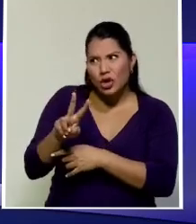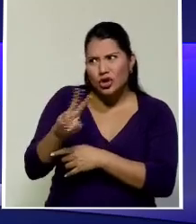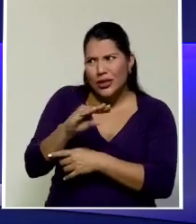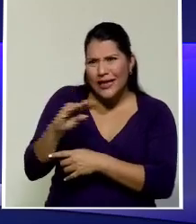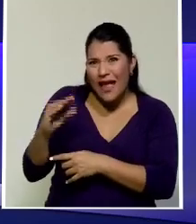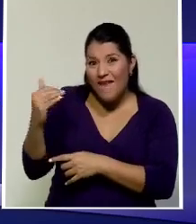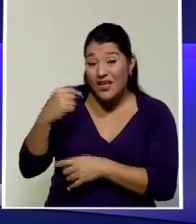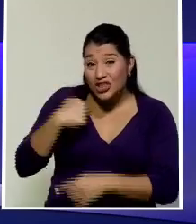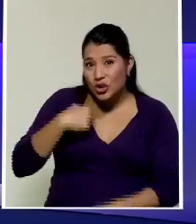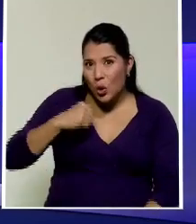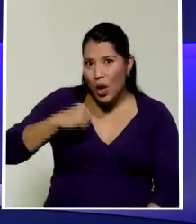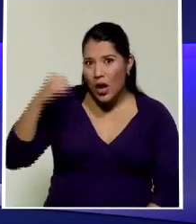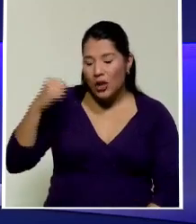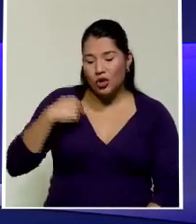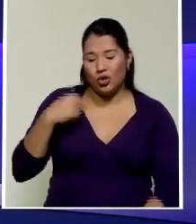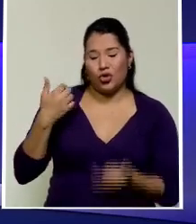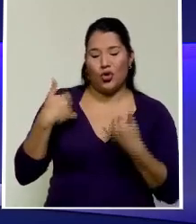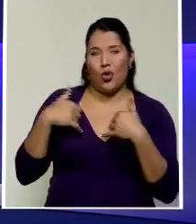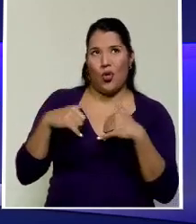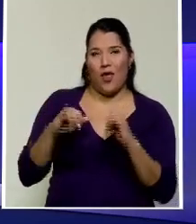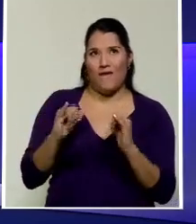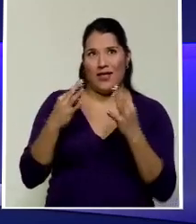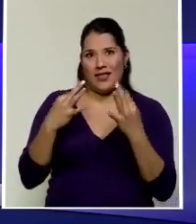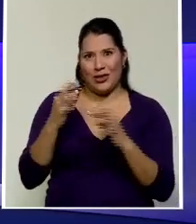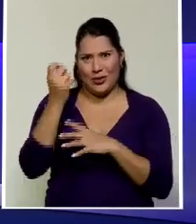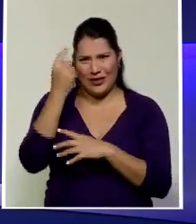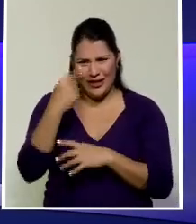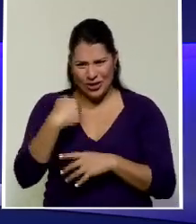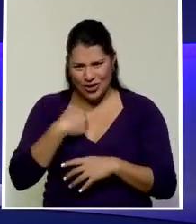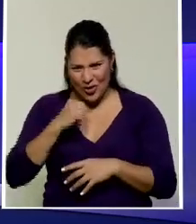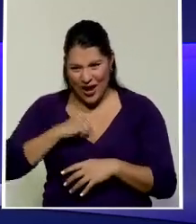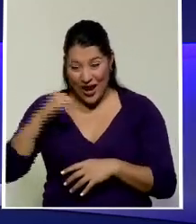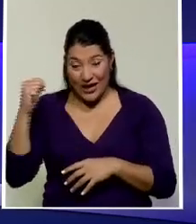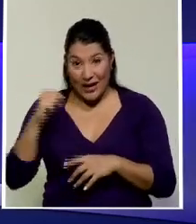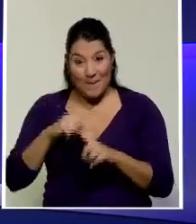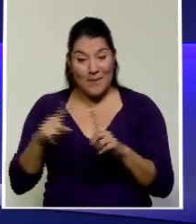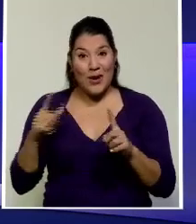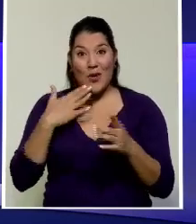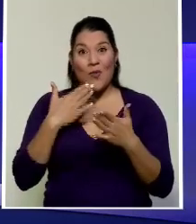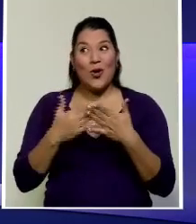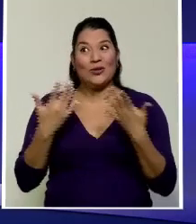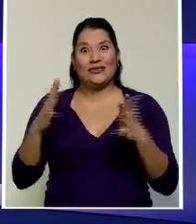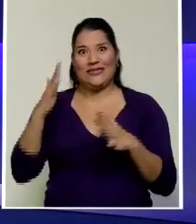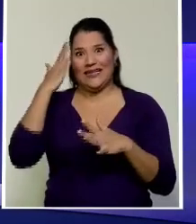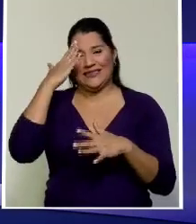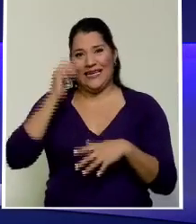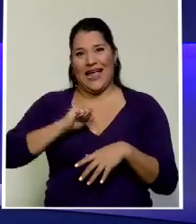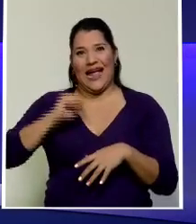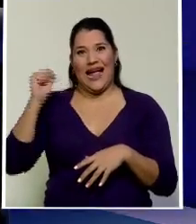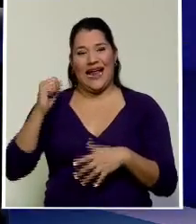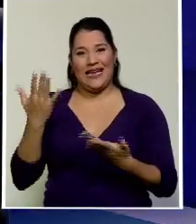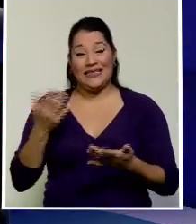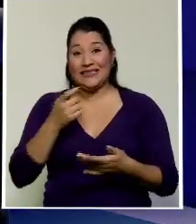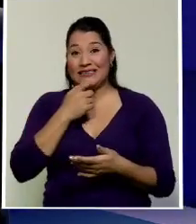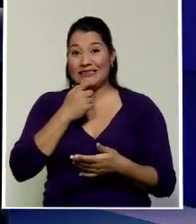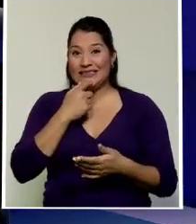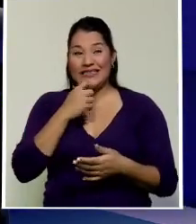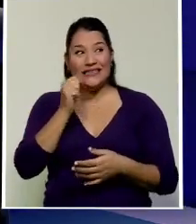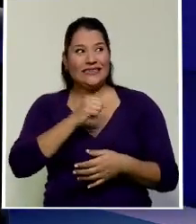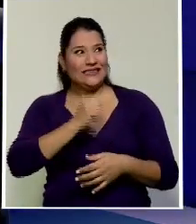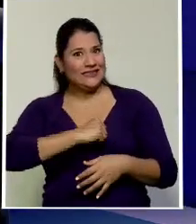como procesando eso, ¿verdad? Que si gané o no gané, pero ya, ni modo, bueno, ya sé que gané. Ganaste.